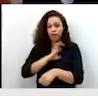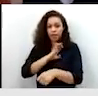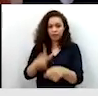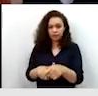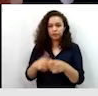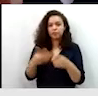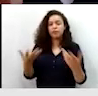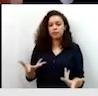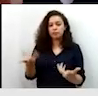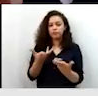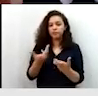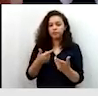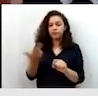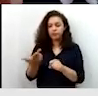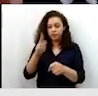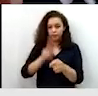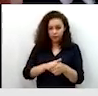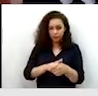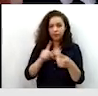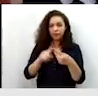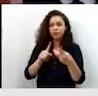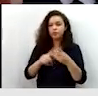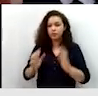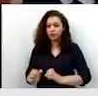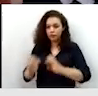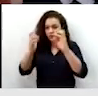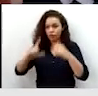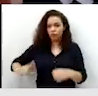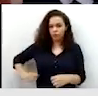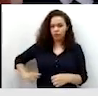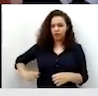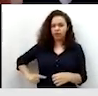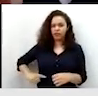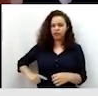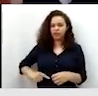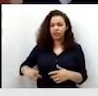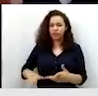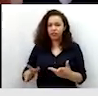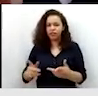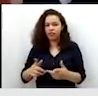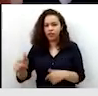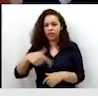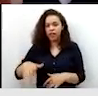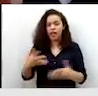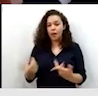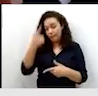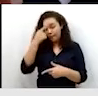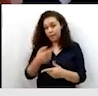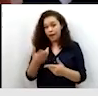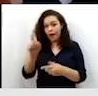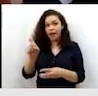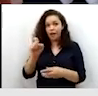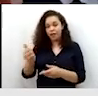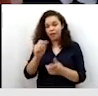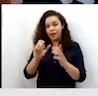en unidades médicas, en edificios de gobierno, a nivel de infraestructura hidrosanitaria, en este